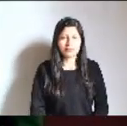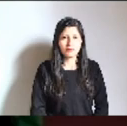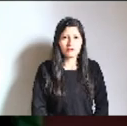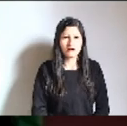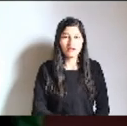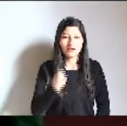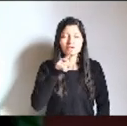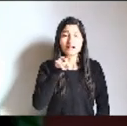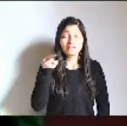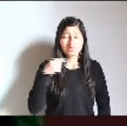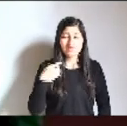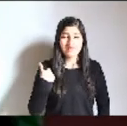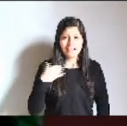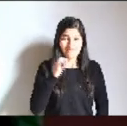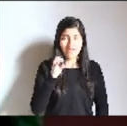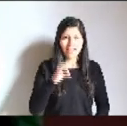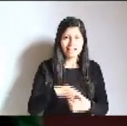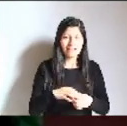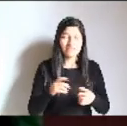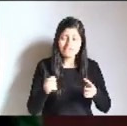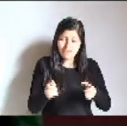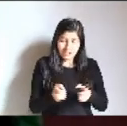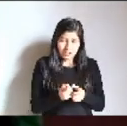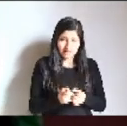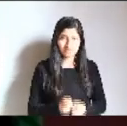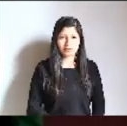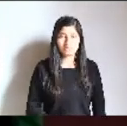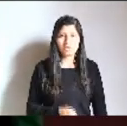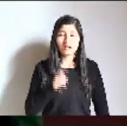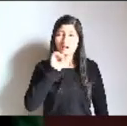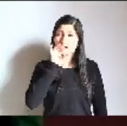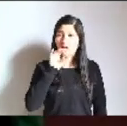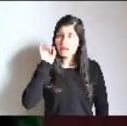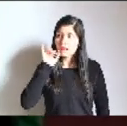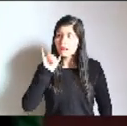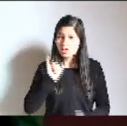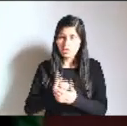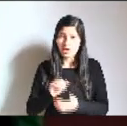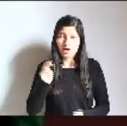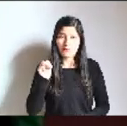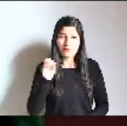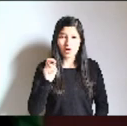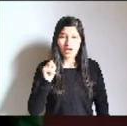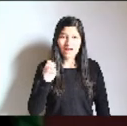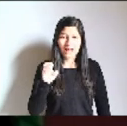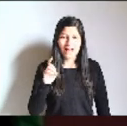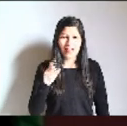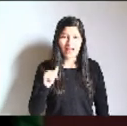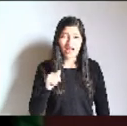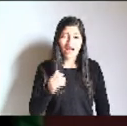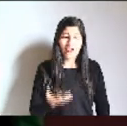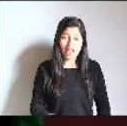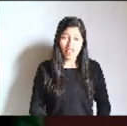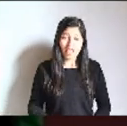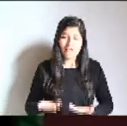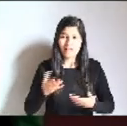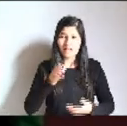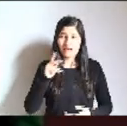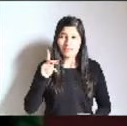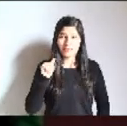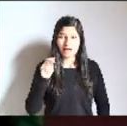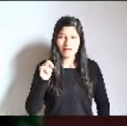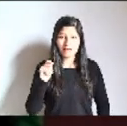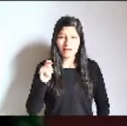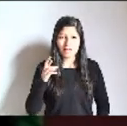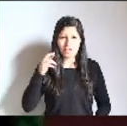ustedes tuvieran fe del tamaño de un grano de mostaza y dijeran a esa morera que está ahí, arráncate de raíz y plántate en el